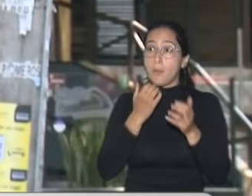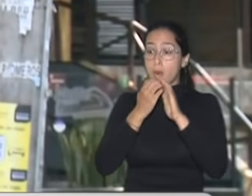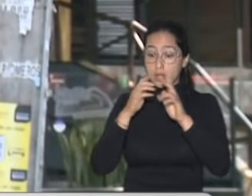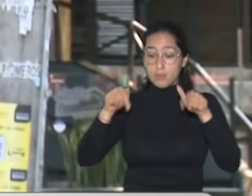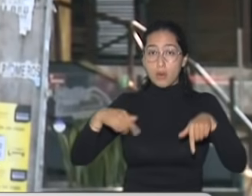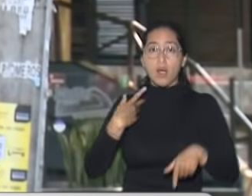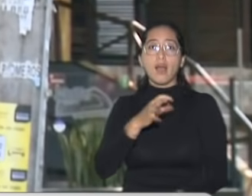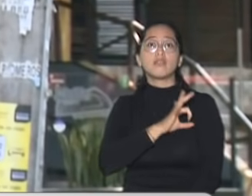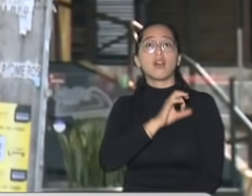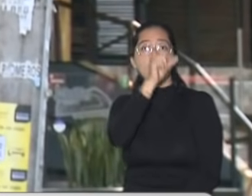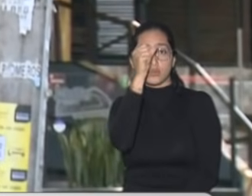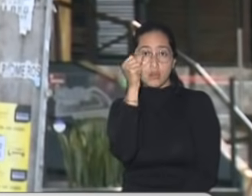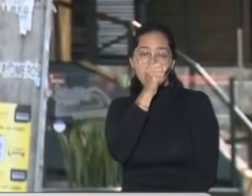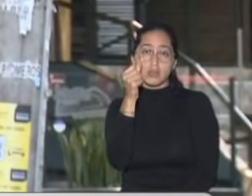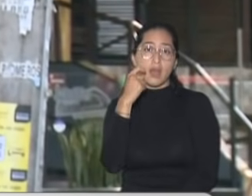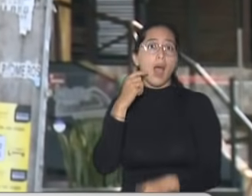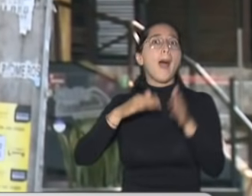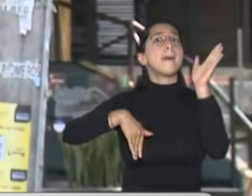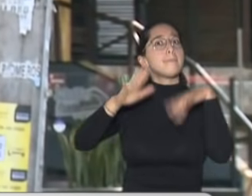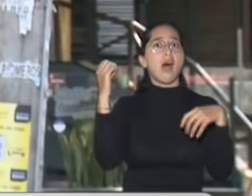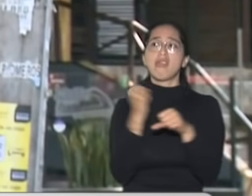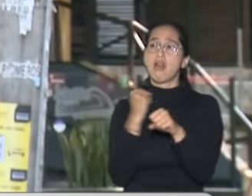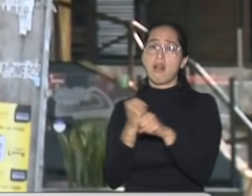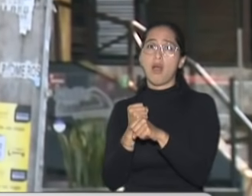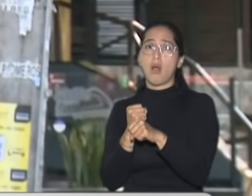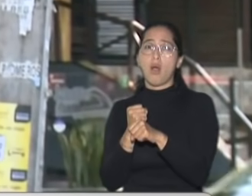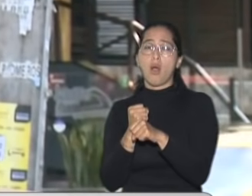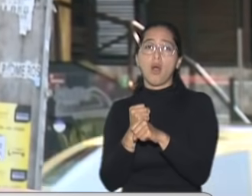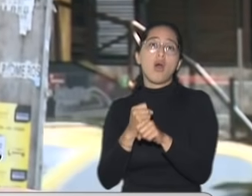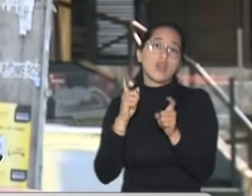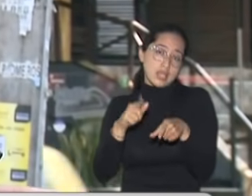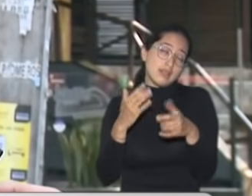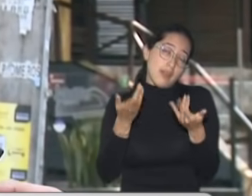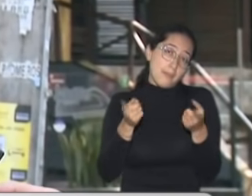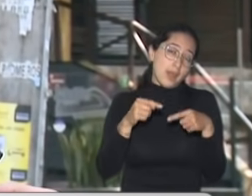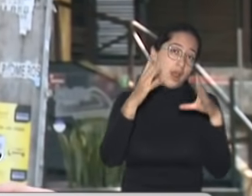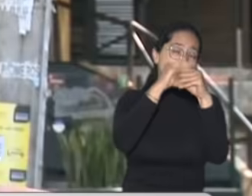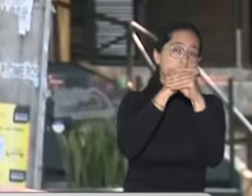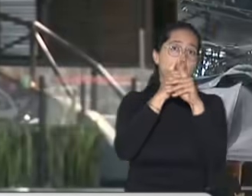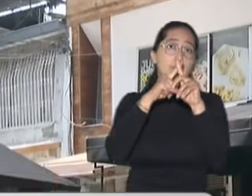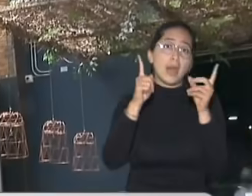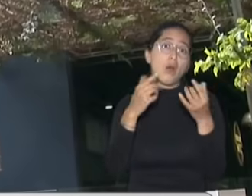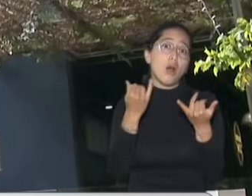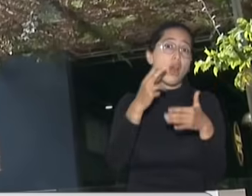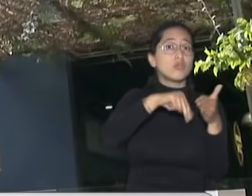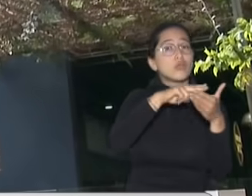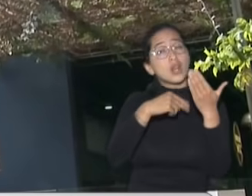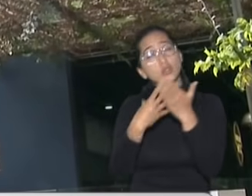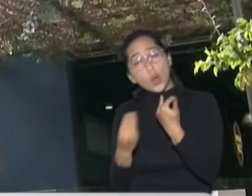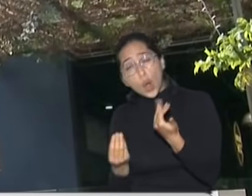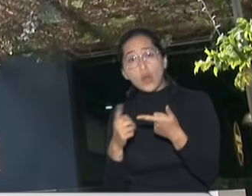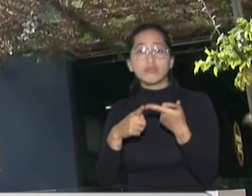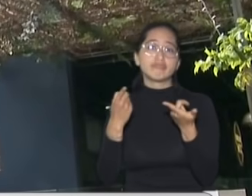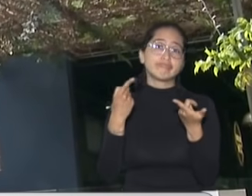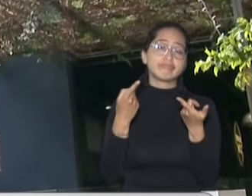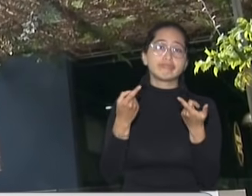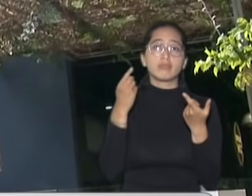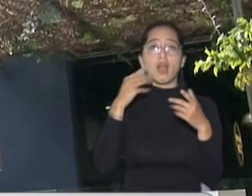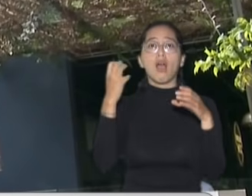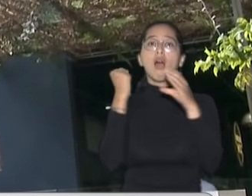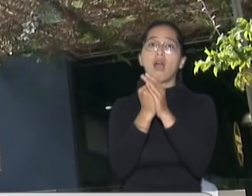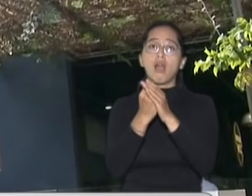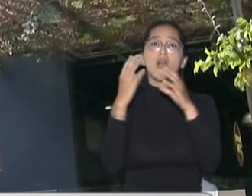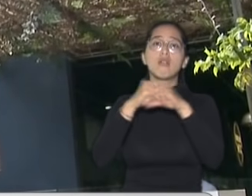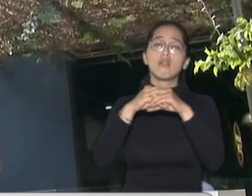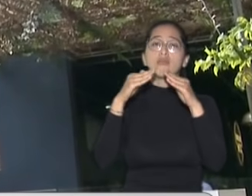fin de semana, y en la noche más que todo, con esta toque que a las 10, ahorita a las 8, nos están quitando